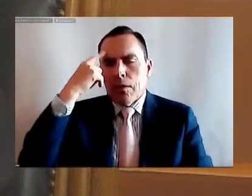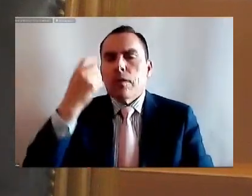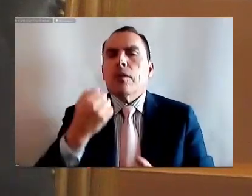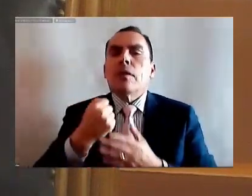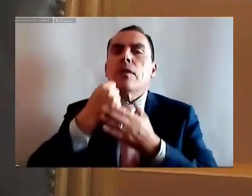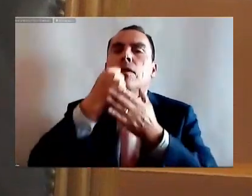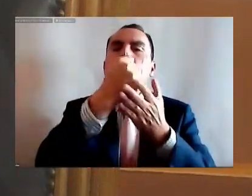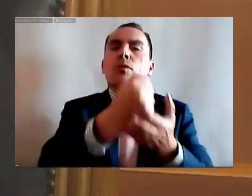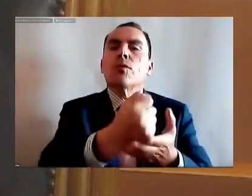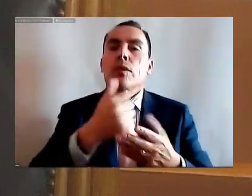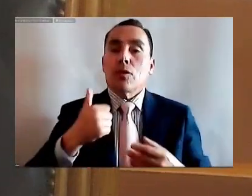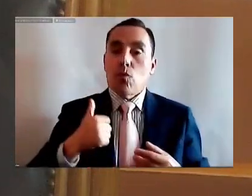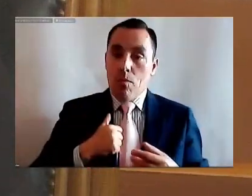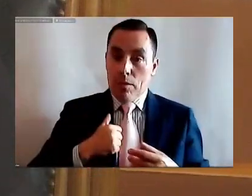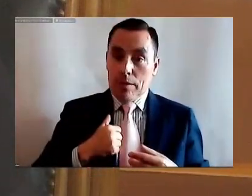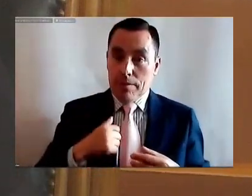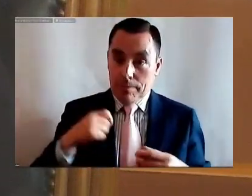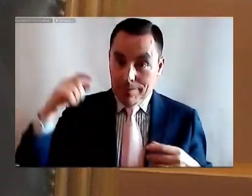cumplir con estas